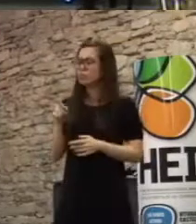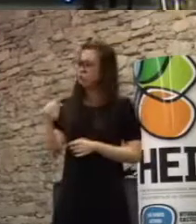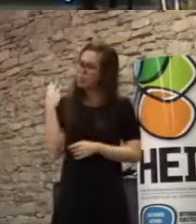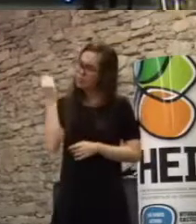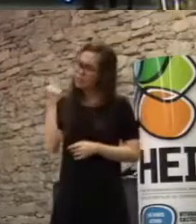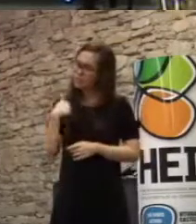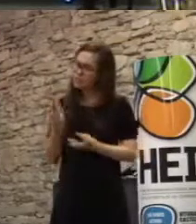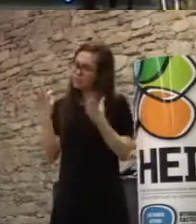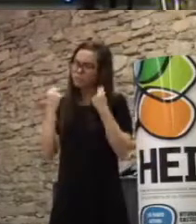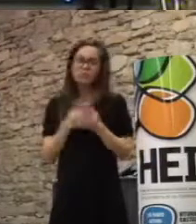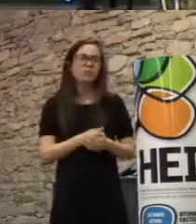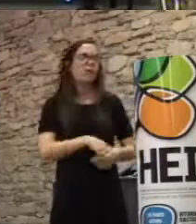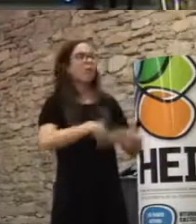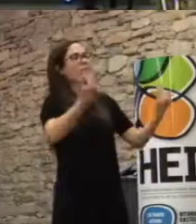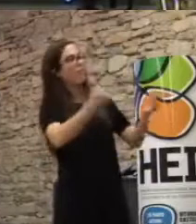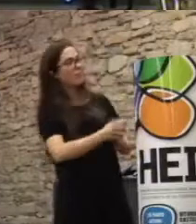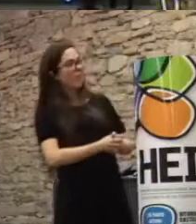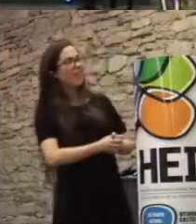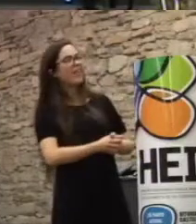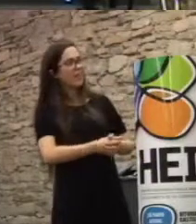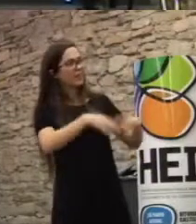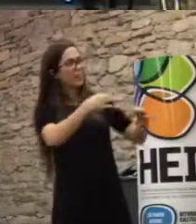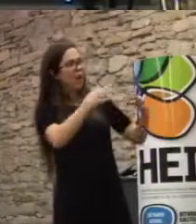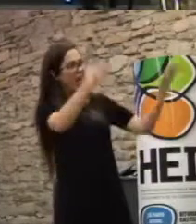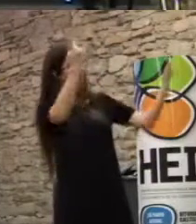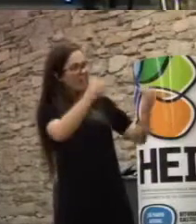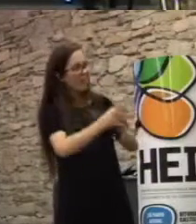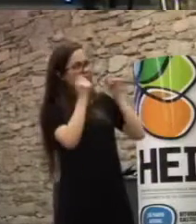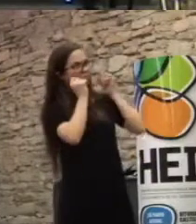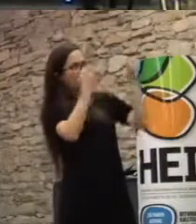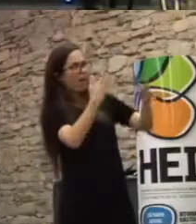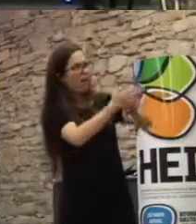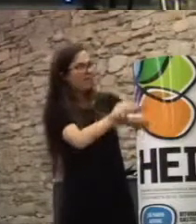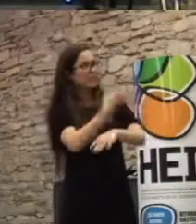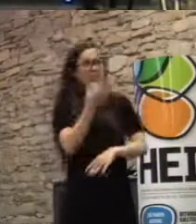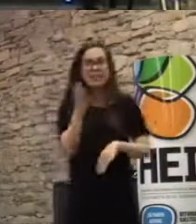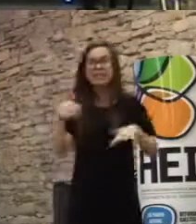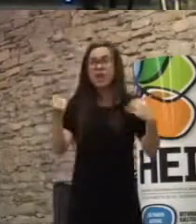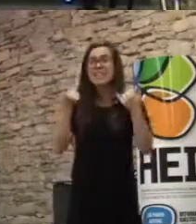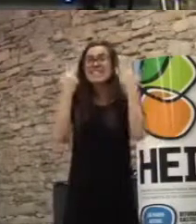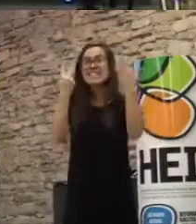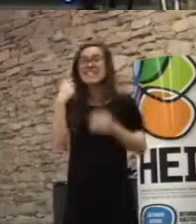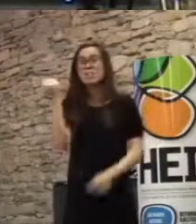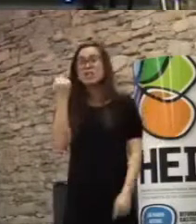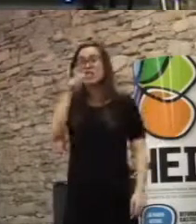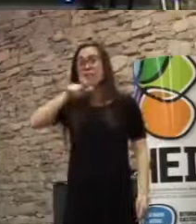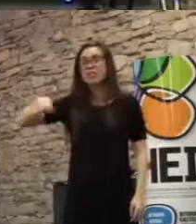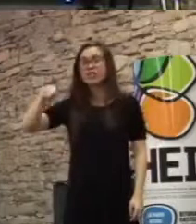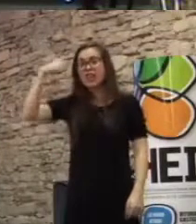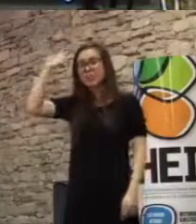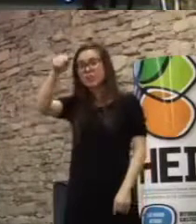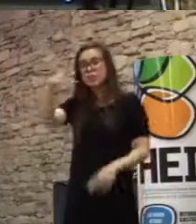tímido y cojo ya era hora que te des cuenta macho / resulta que siete mil millones de personas saben que tú eres tímido